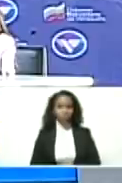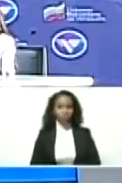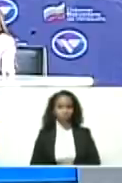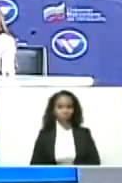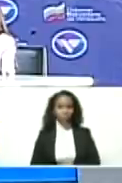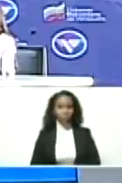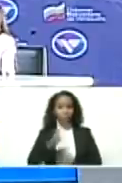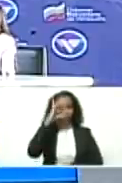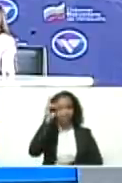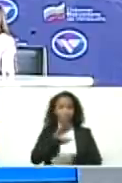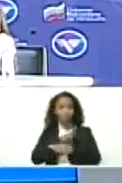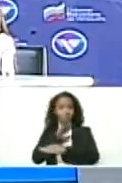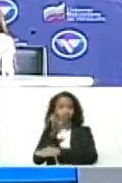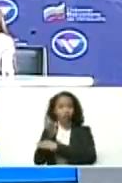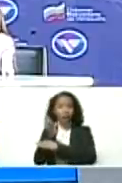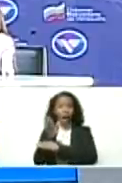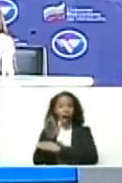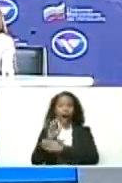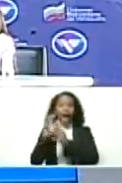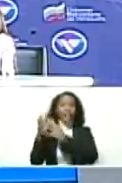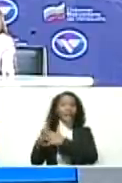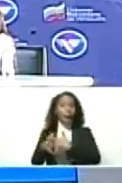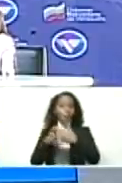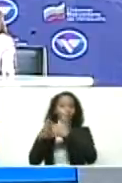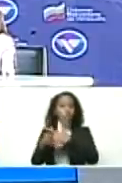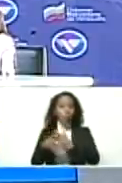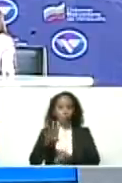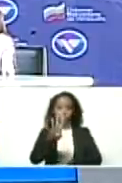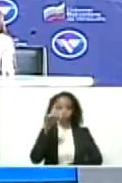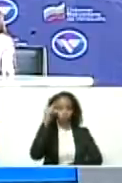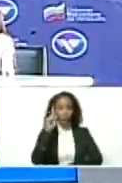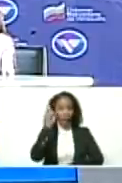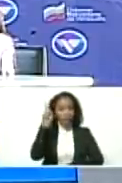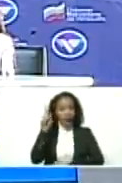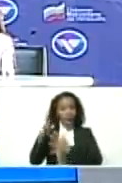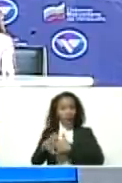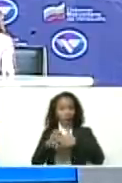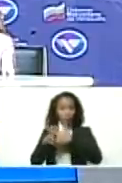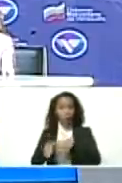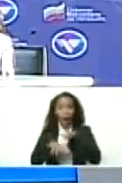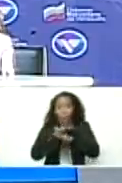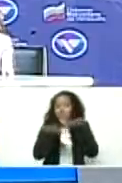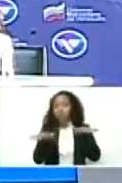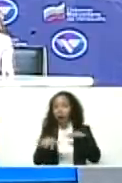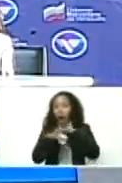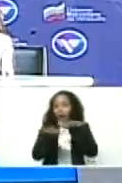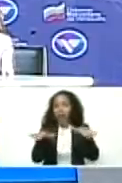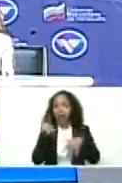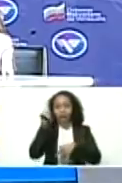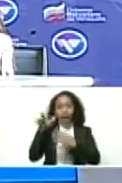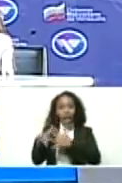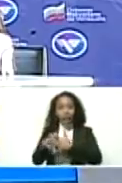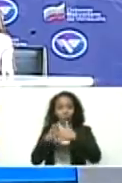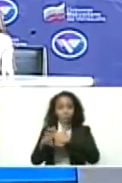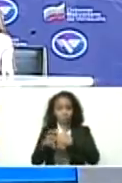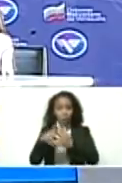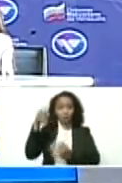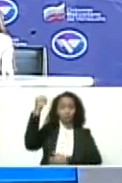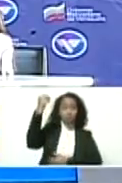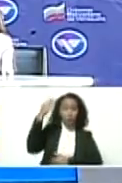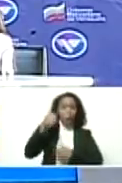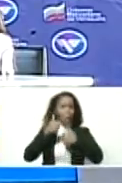Delcy fue a Miami Beach. Tuvo 4 días en Miami Beach, en las playas de Miami Beach. Estuvo bien el sol por allá,